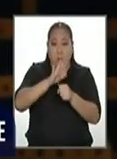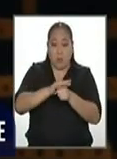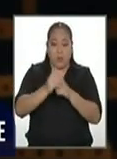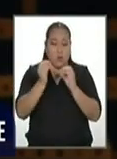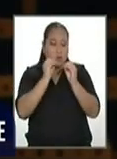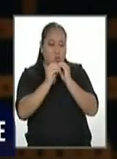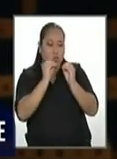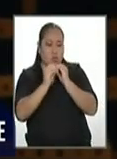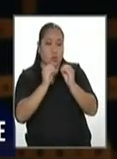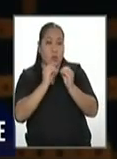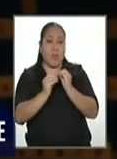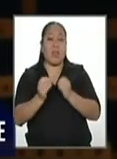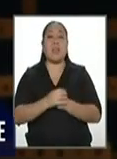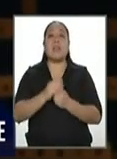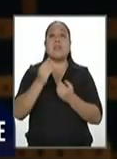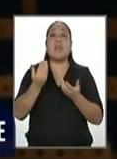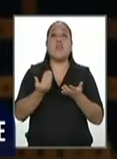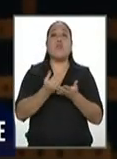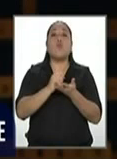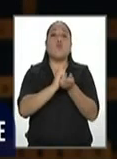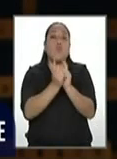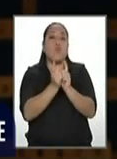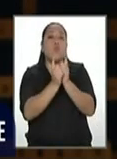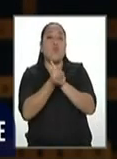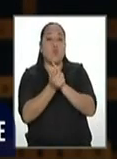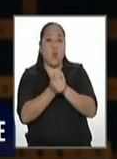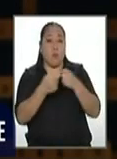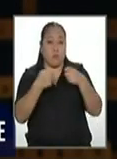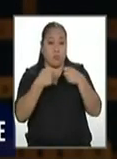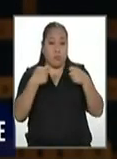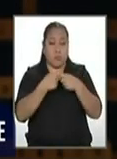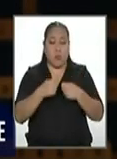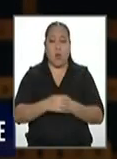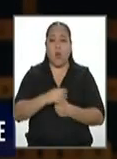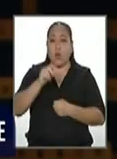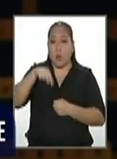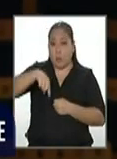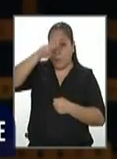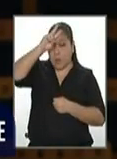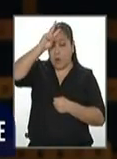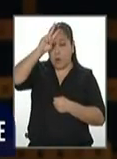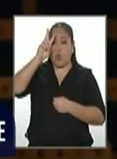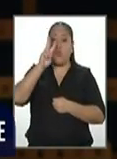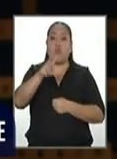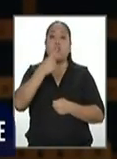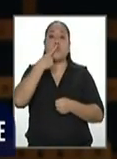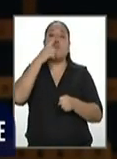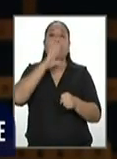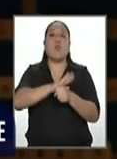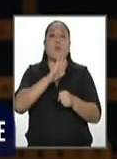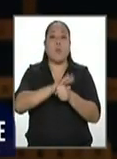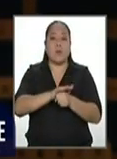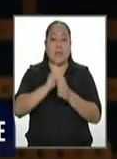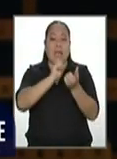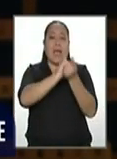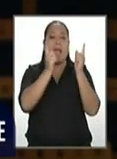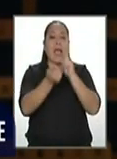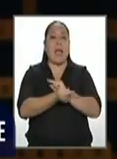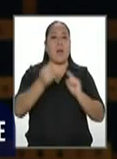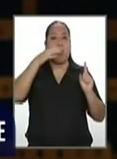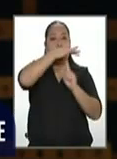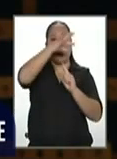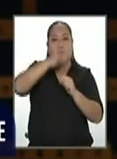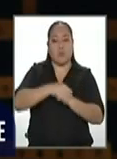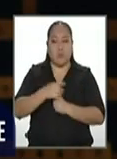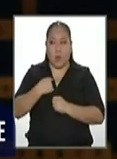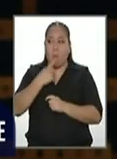renovables. El Perú ha realizado en ese momento 2 compromisos voluntarios sobre cambio climático, por el cual nos comprometemos a